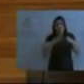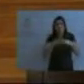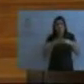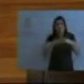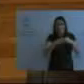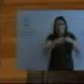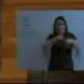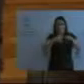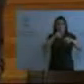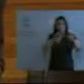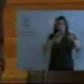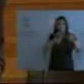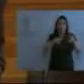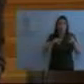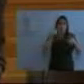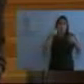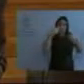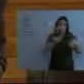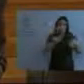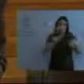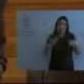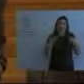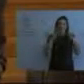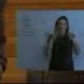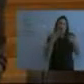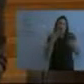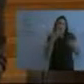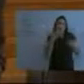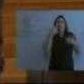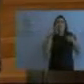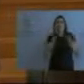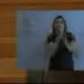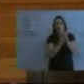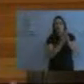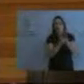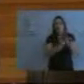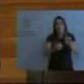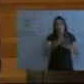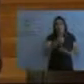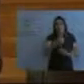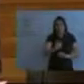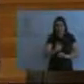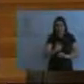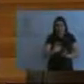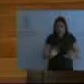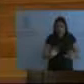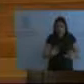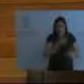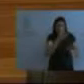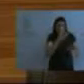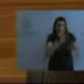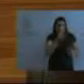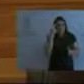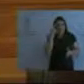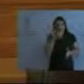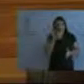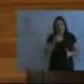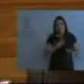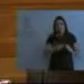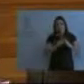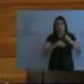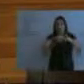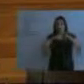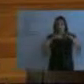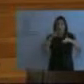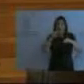agradecerán durante muchos años con esta bonificación si la llevan a efecto realmente. Señoría, de sobra es conocido que los astilleros asturianos